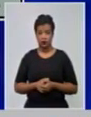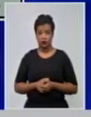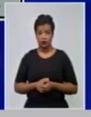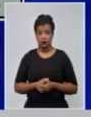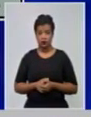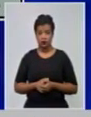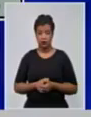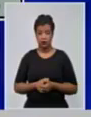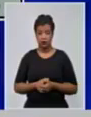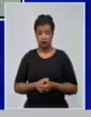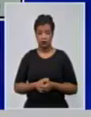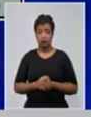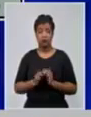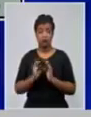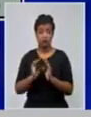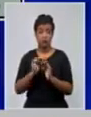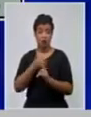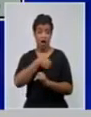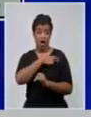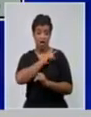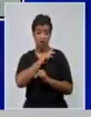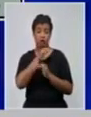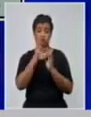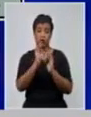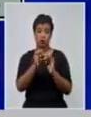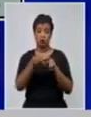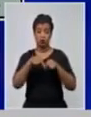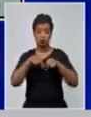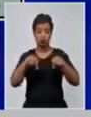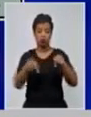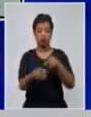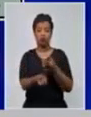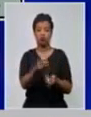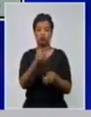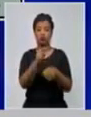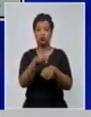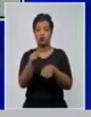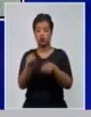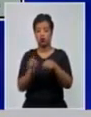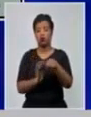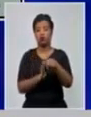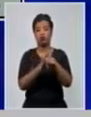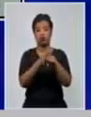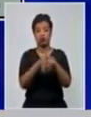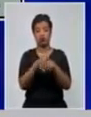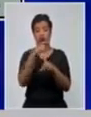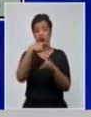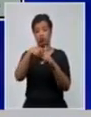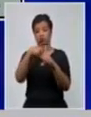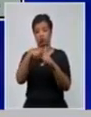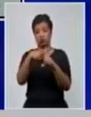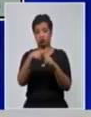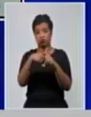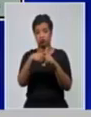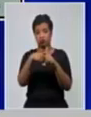identificó, no, ayer se abrió como evento por el número de casos que acumula en